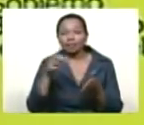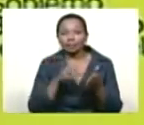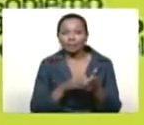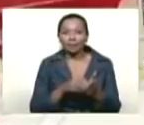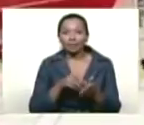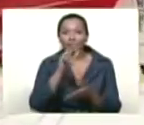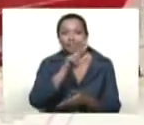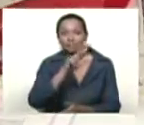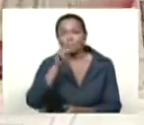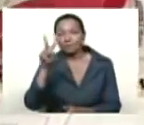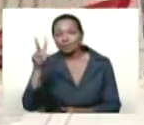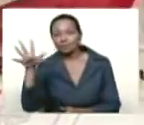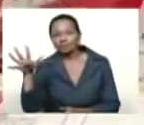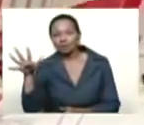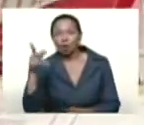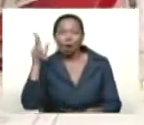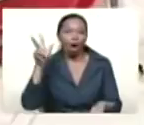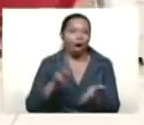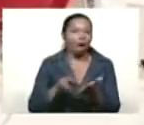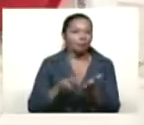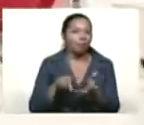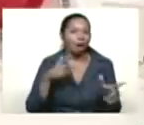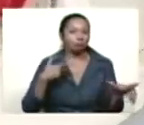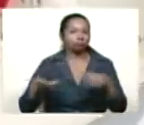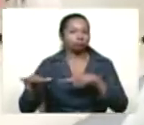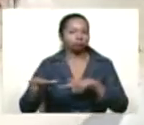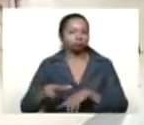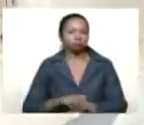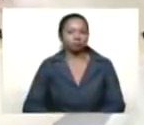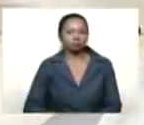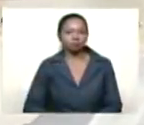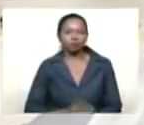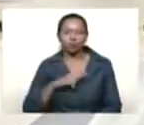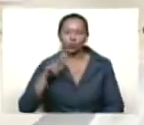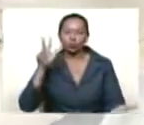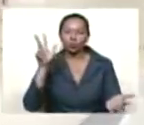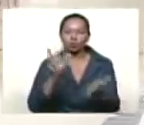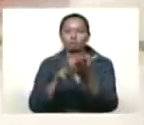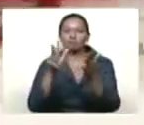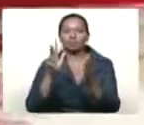3.325 millones de bolívares, aprobado de inmediato. Cúmplase.